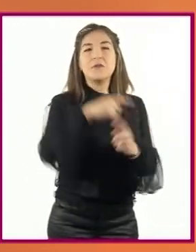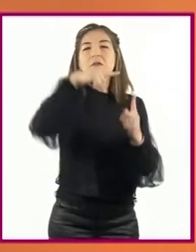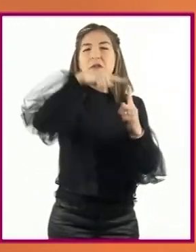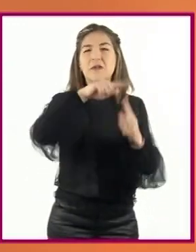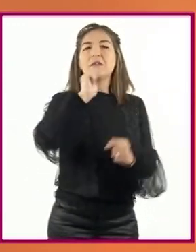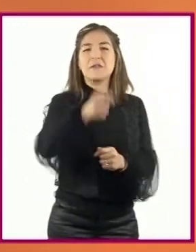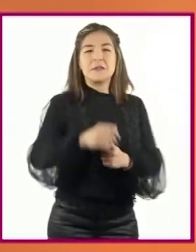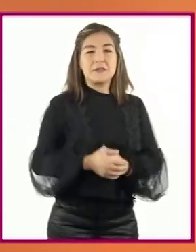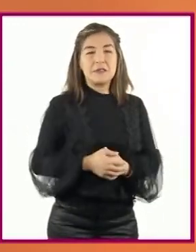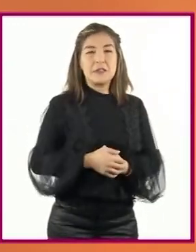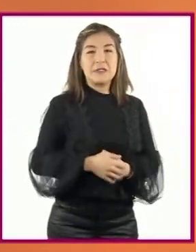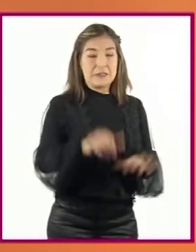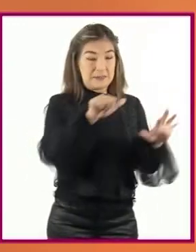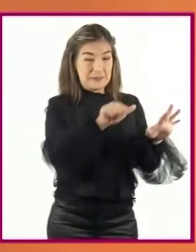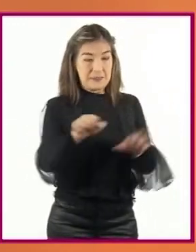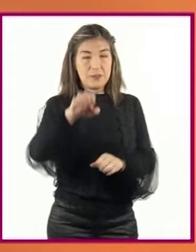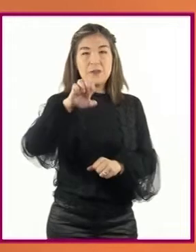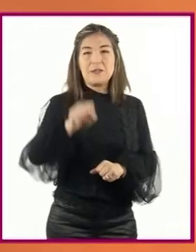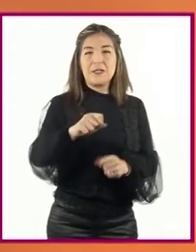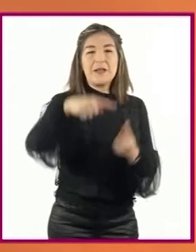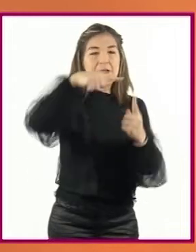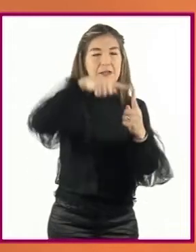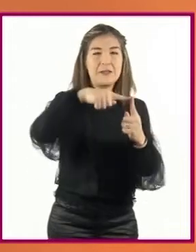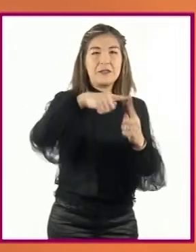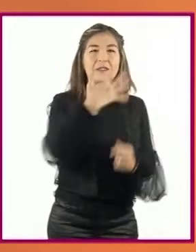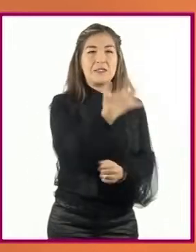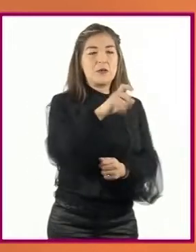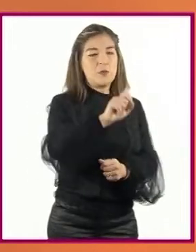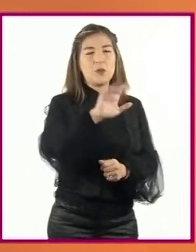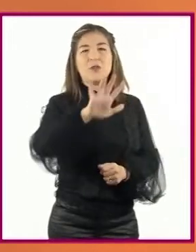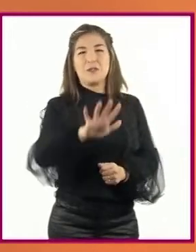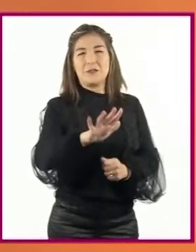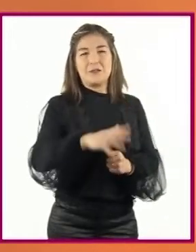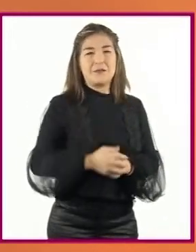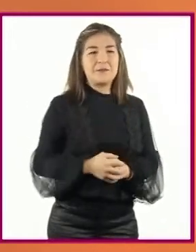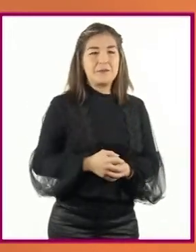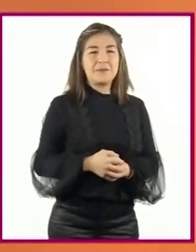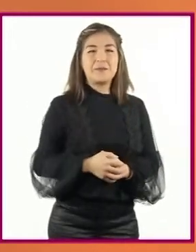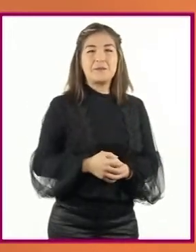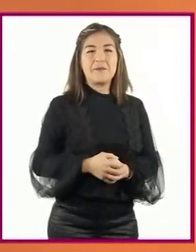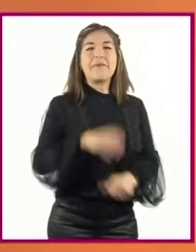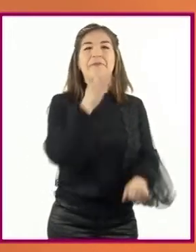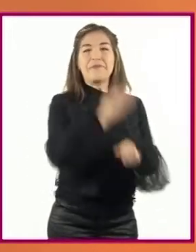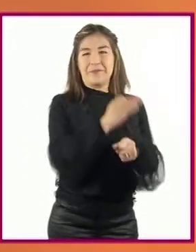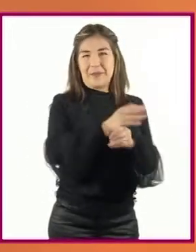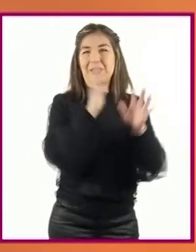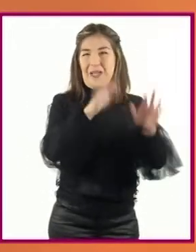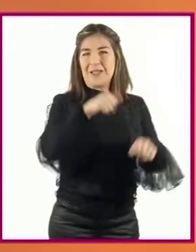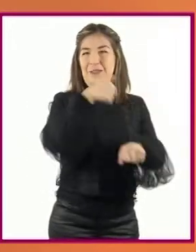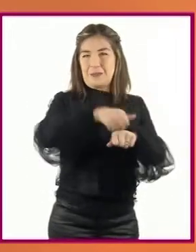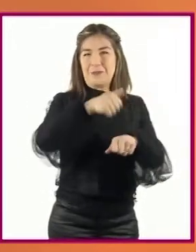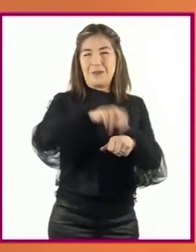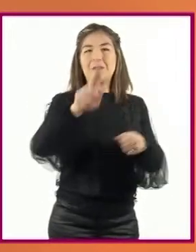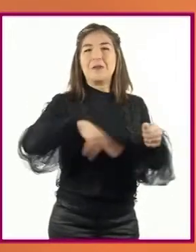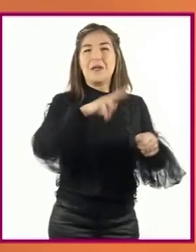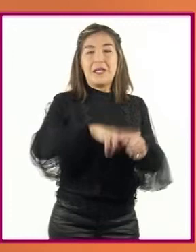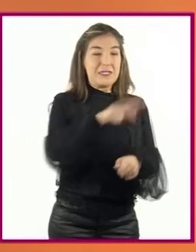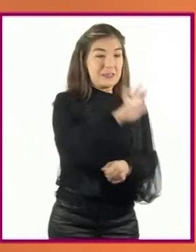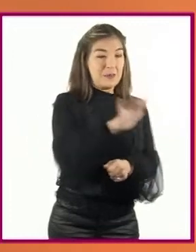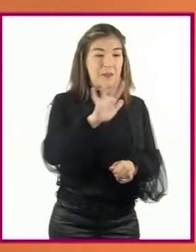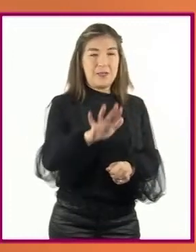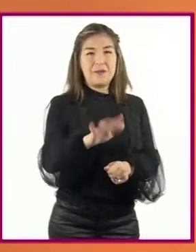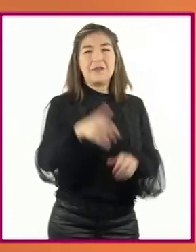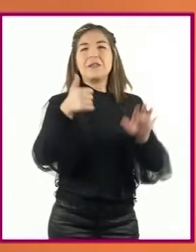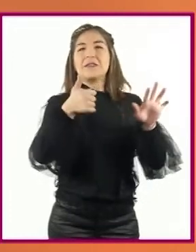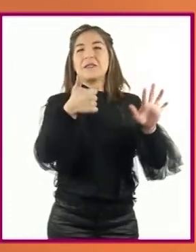a 660 entre 5.5. Ya tenemos dos números naturales, 55